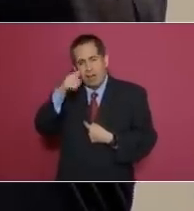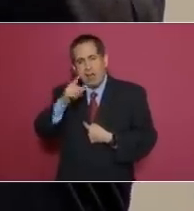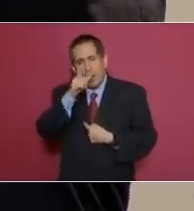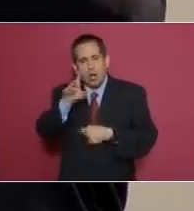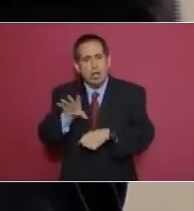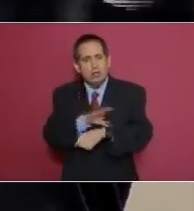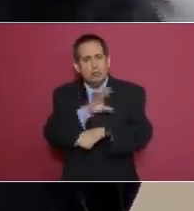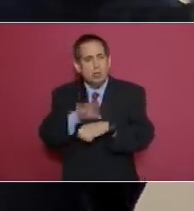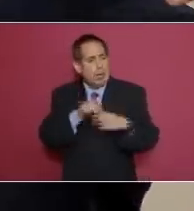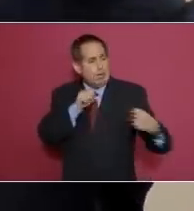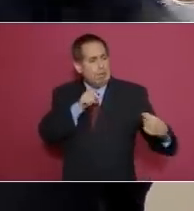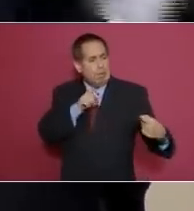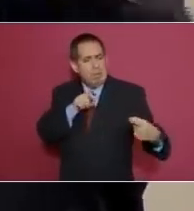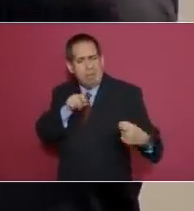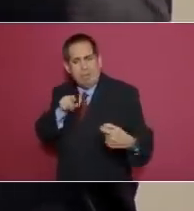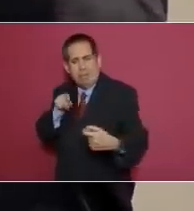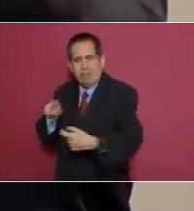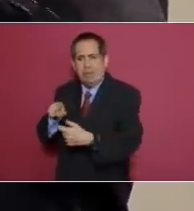para poder